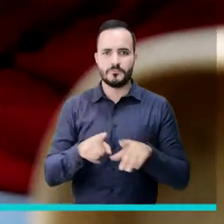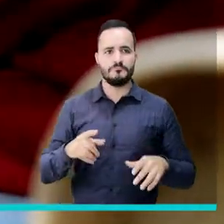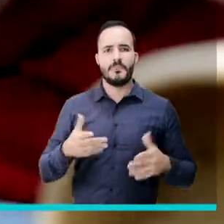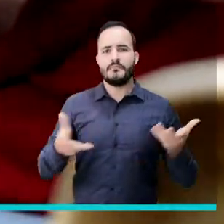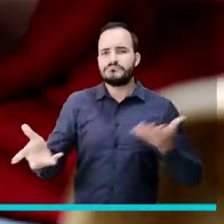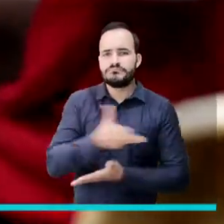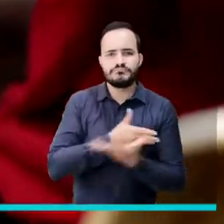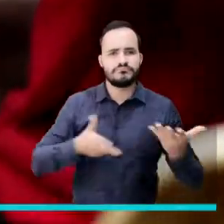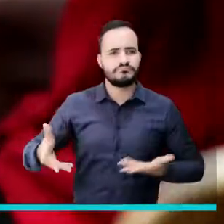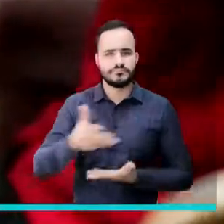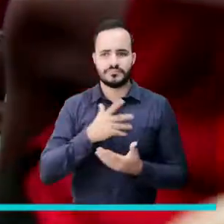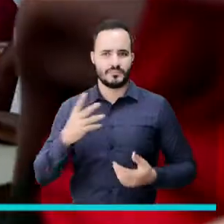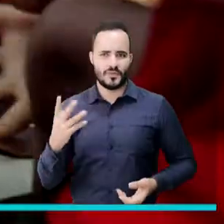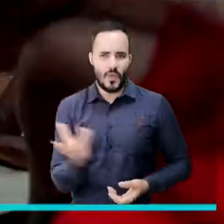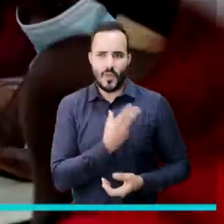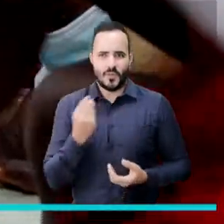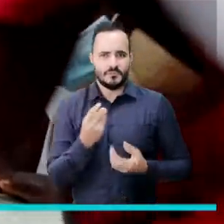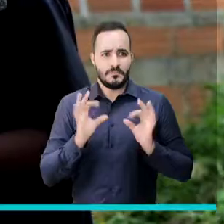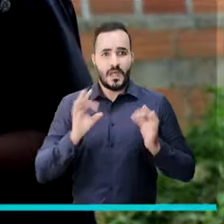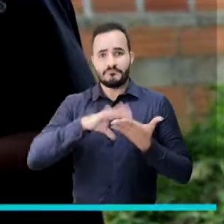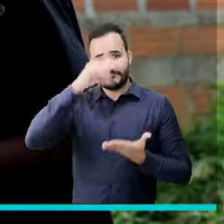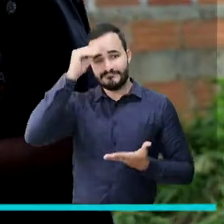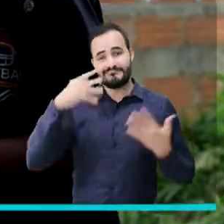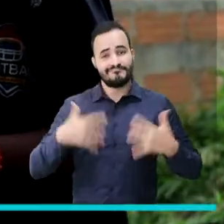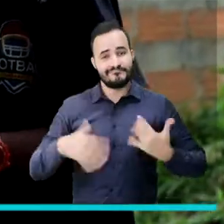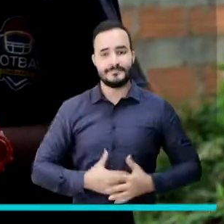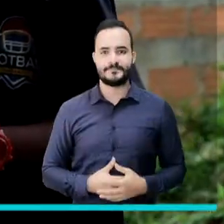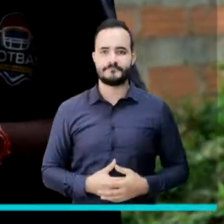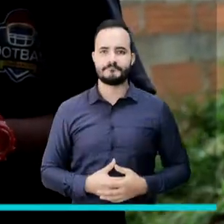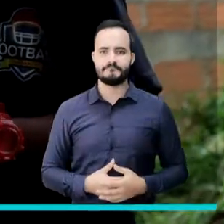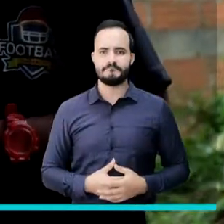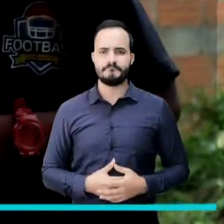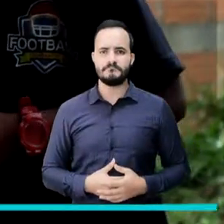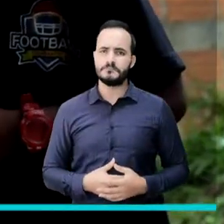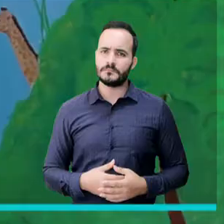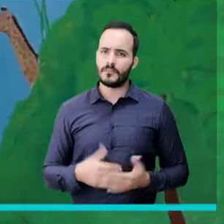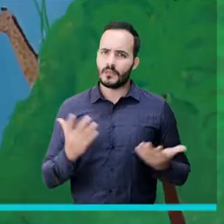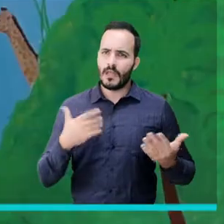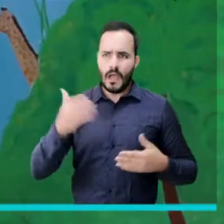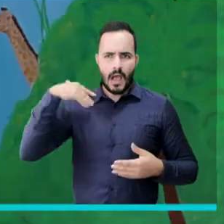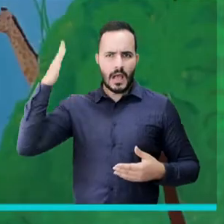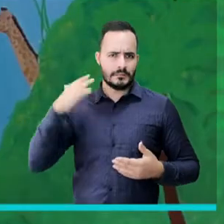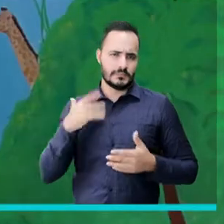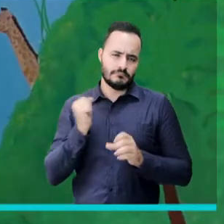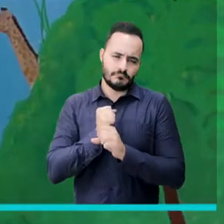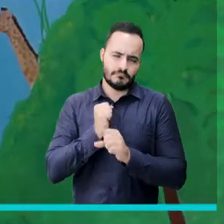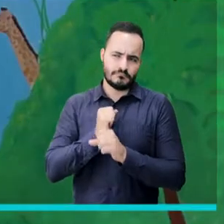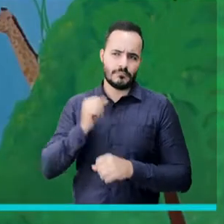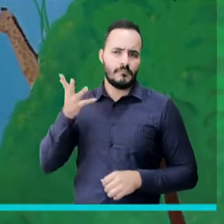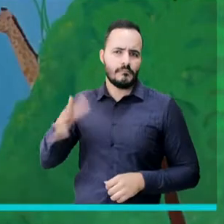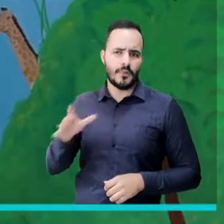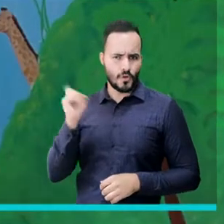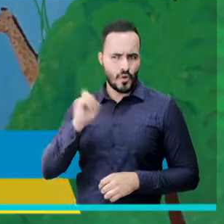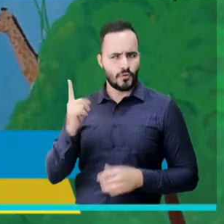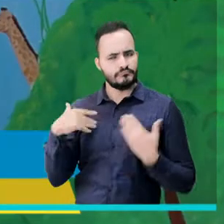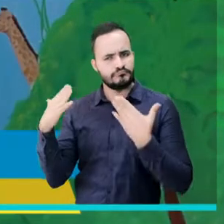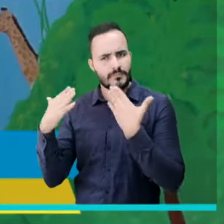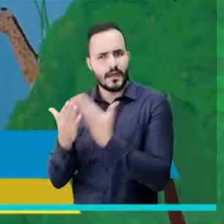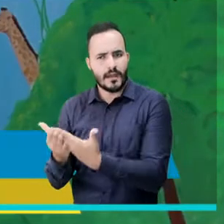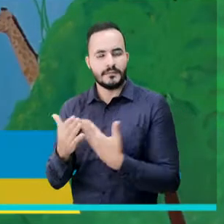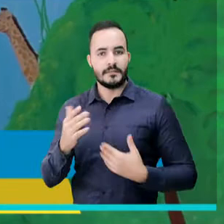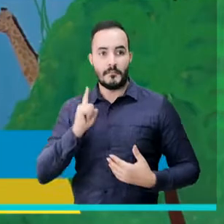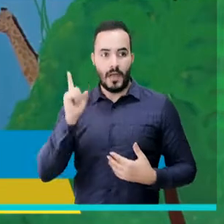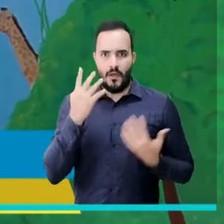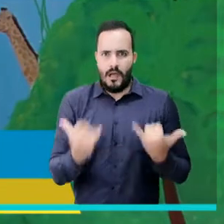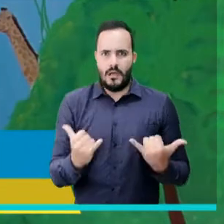la participación con ellos, hemos aprendido mucho. Sin desmeritar los trabajos que se han hecho antes, me parece que este